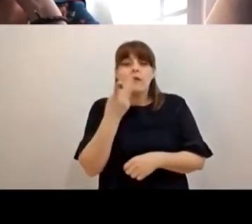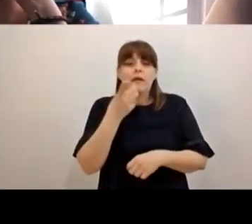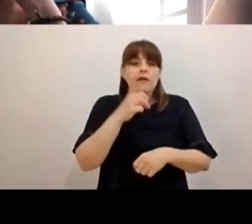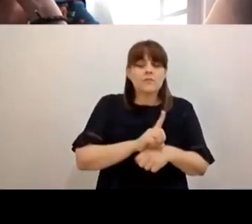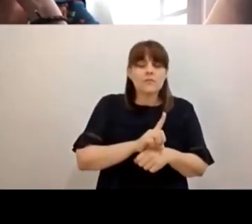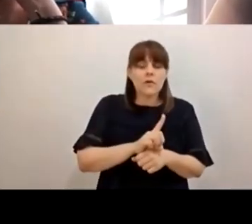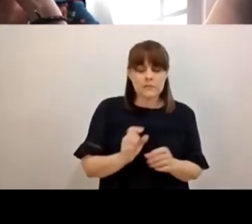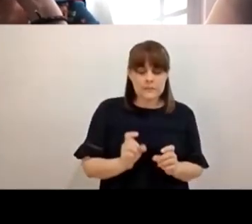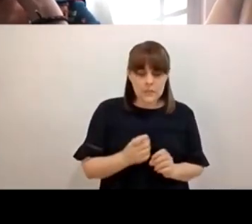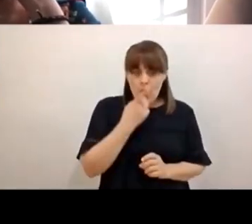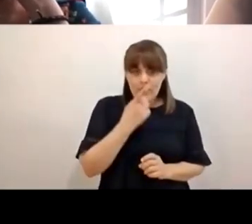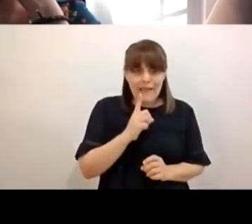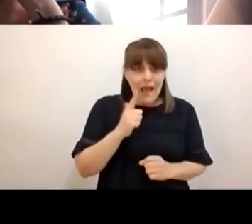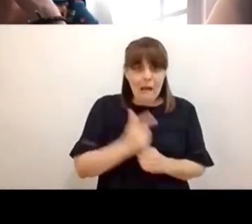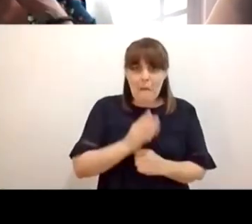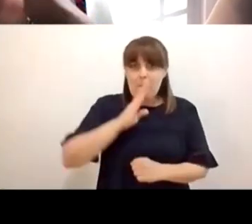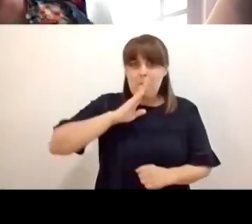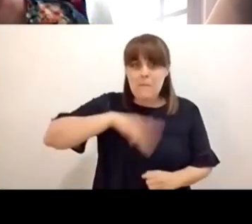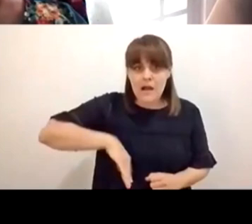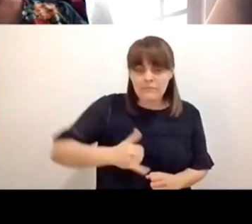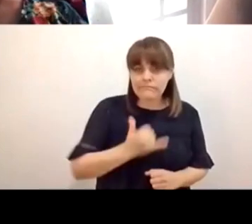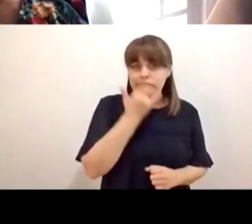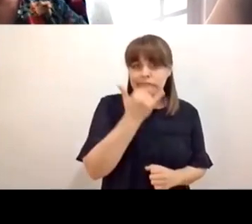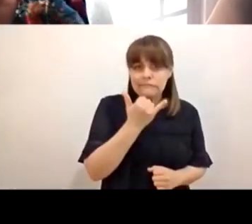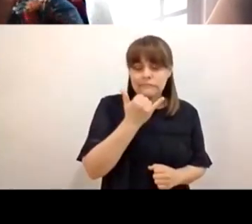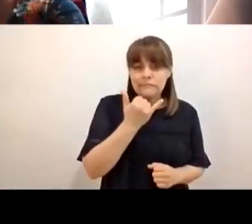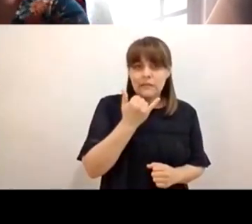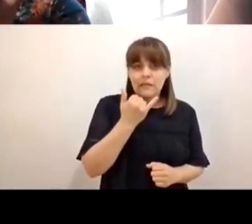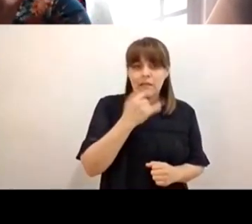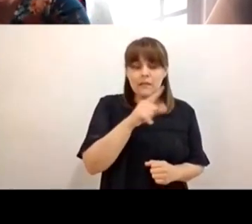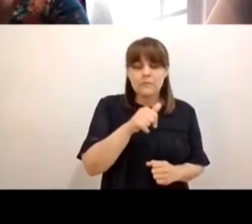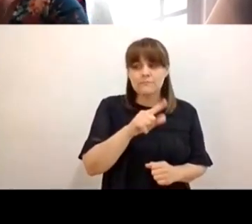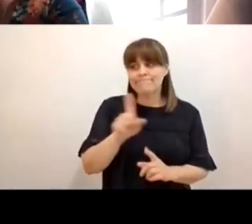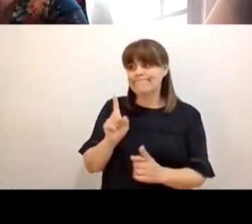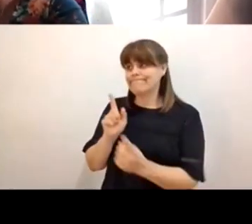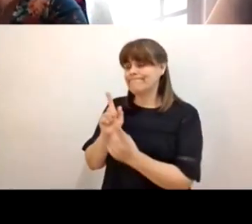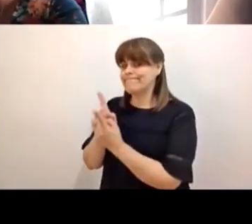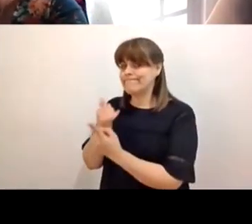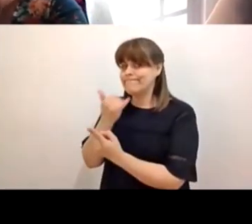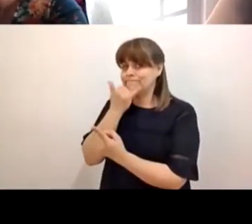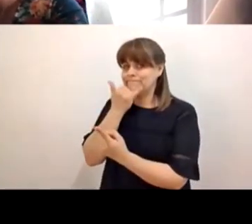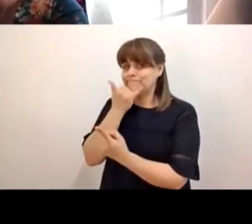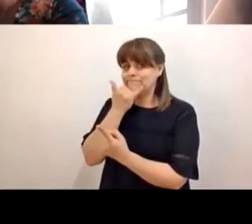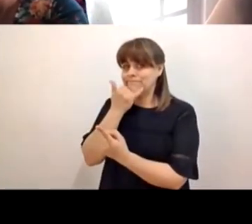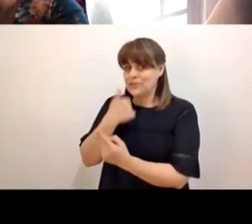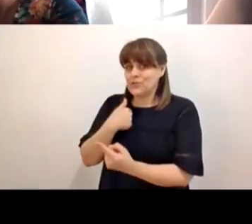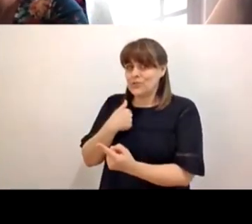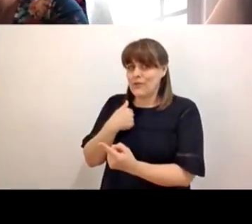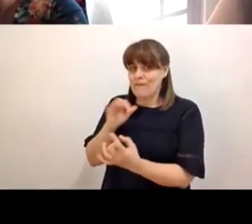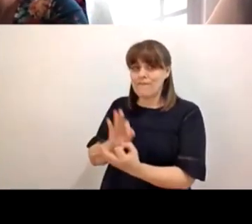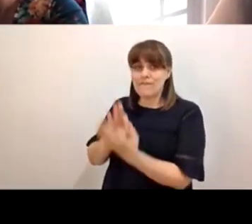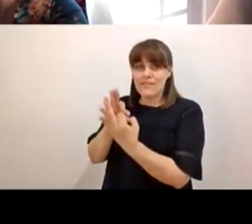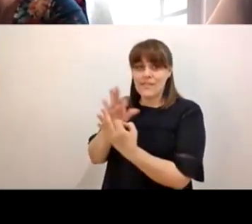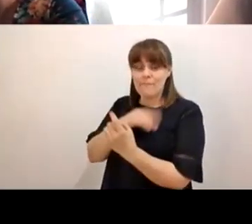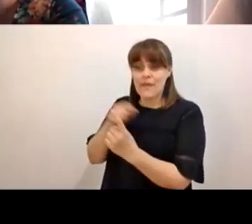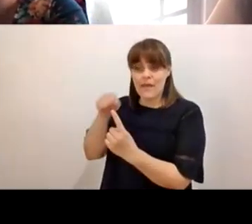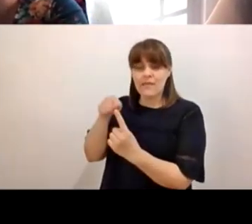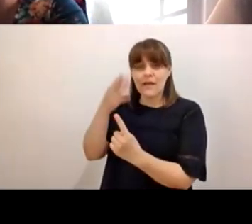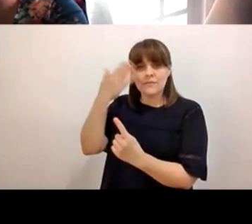después de que dije una estupidez me doy cuenta que dije una estupidez y me disculpo y eso me ha dado ante mi hija mucha autoridad